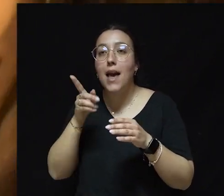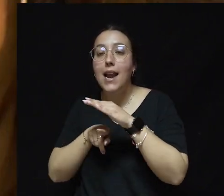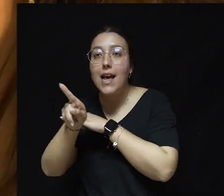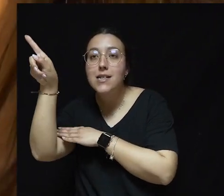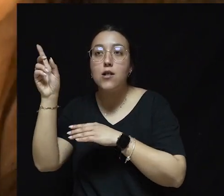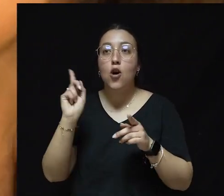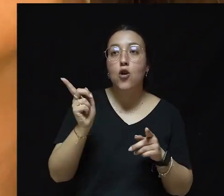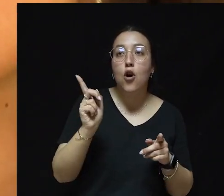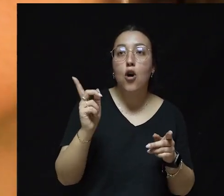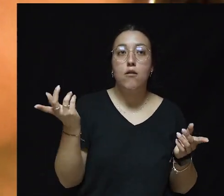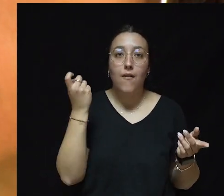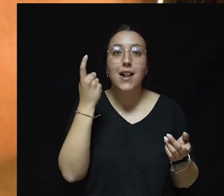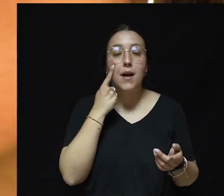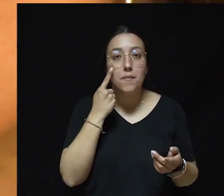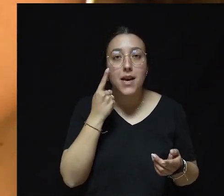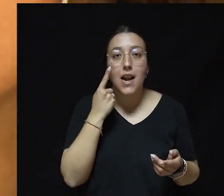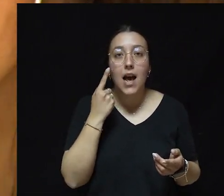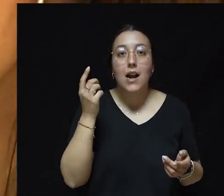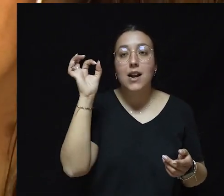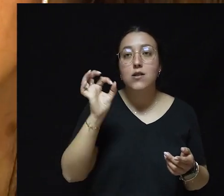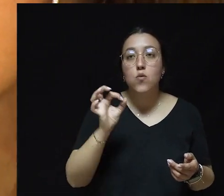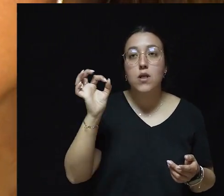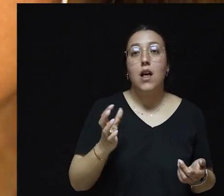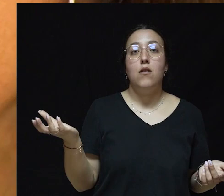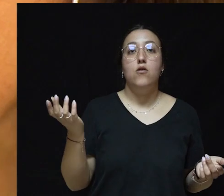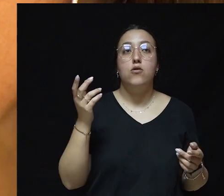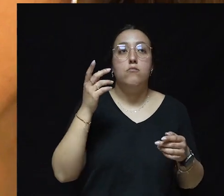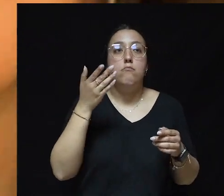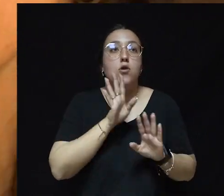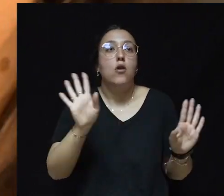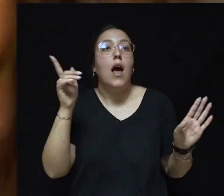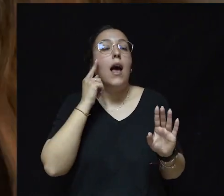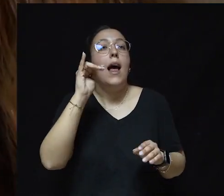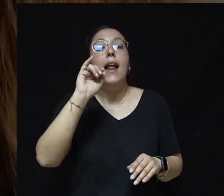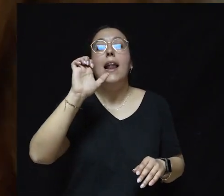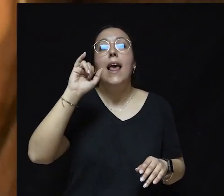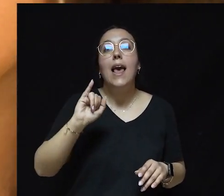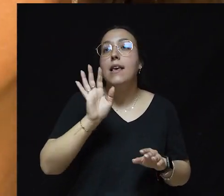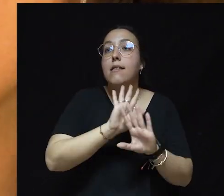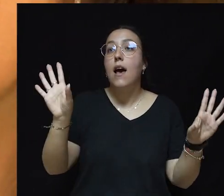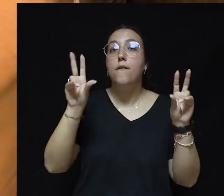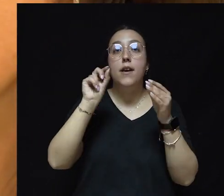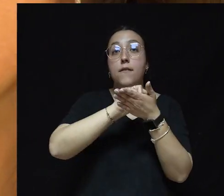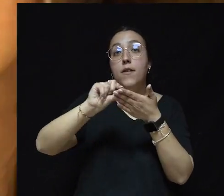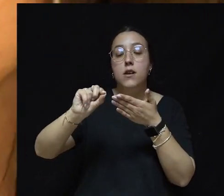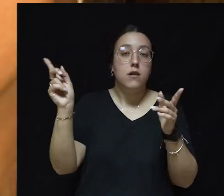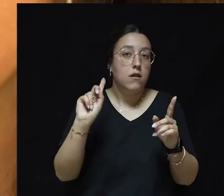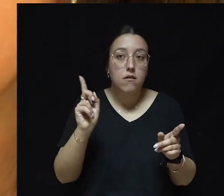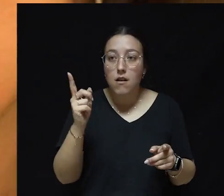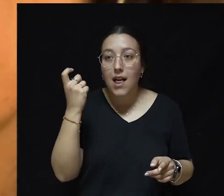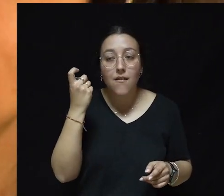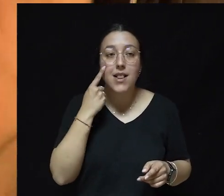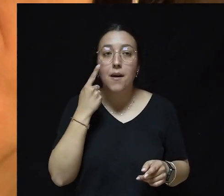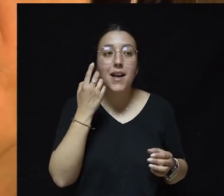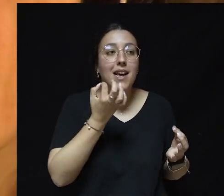universal y gratuita, sino que nos estamos dando cuenta que no todas las escuelas están ofreciendo esos mismos